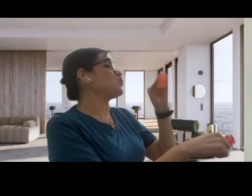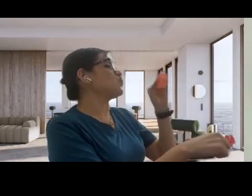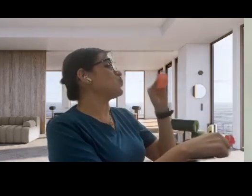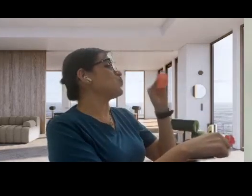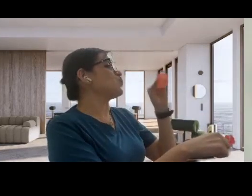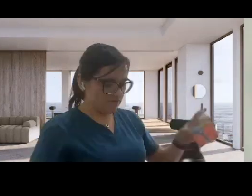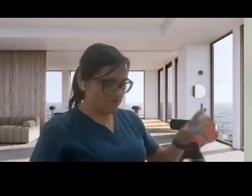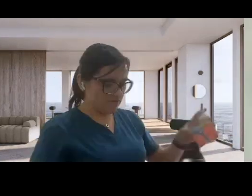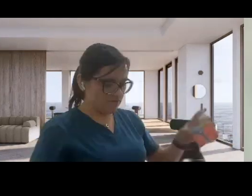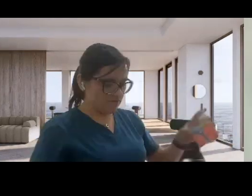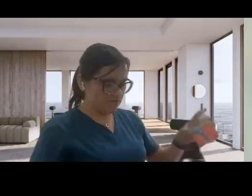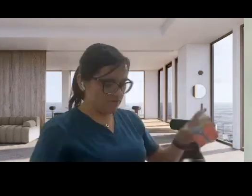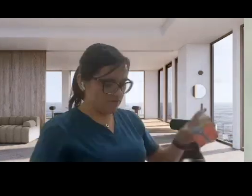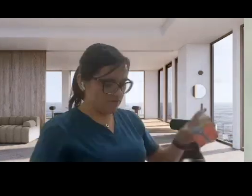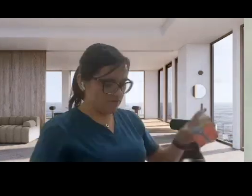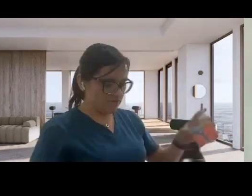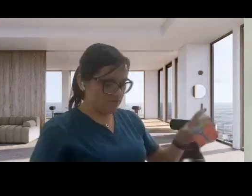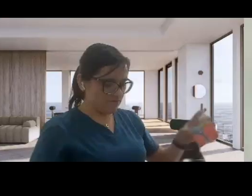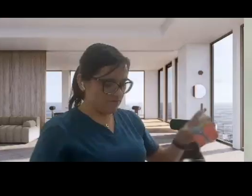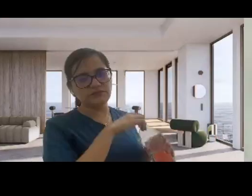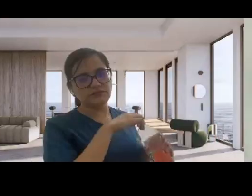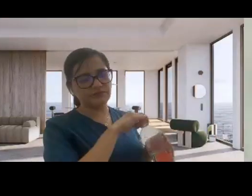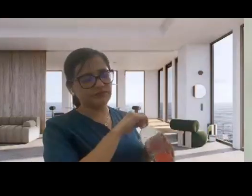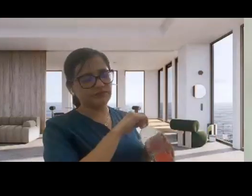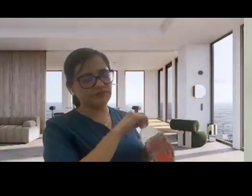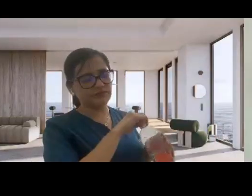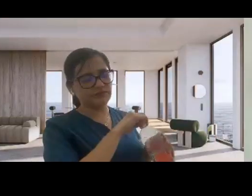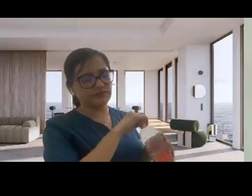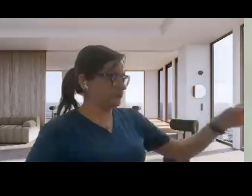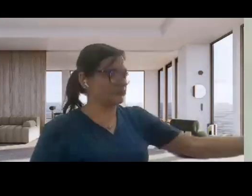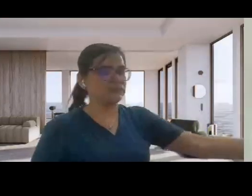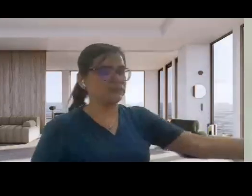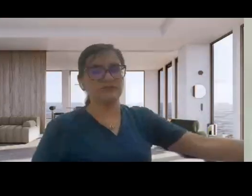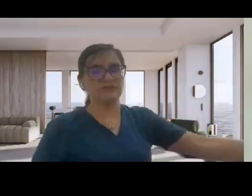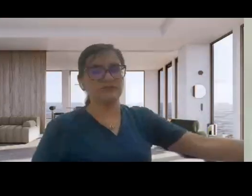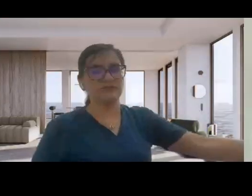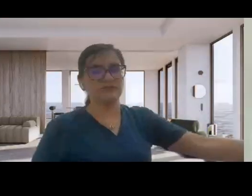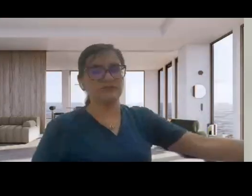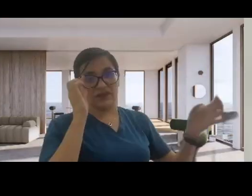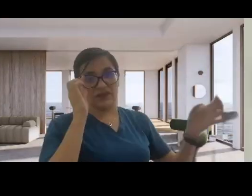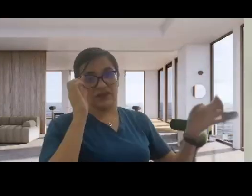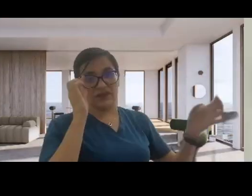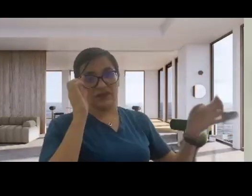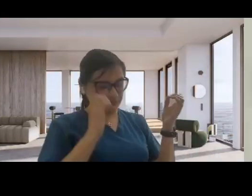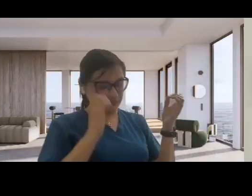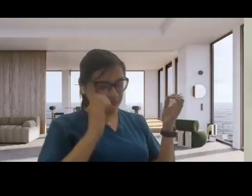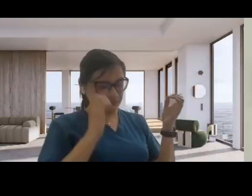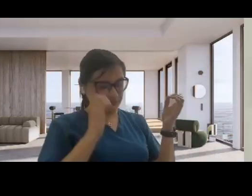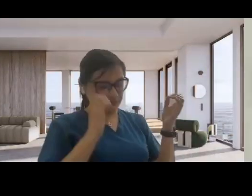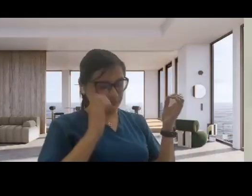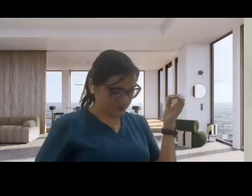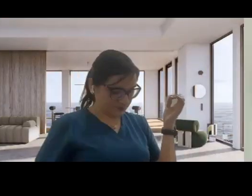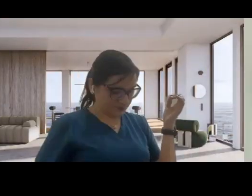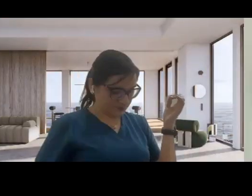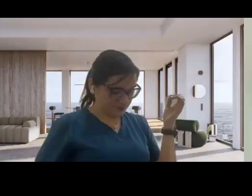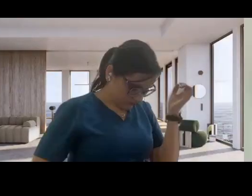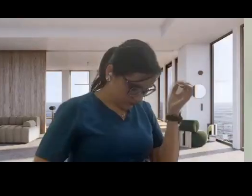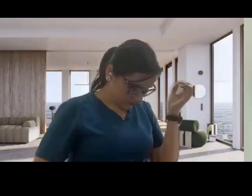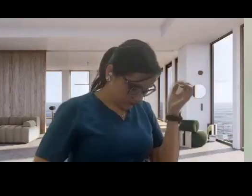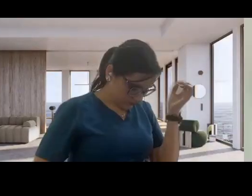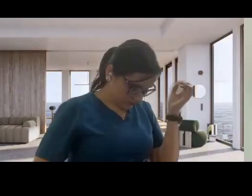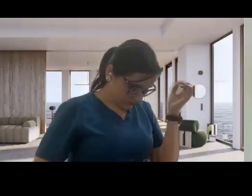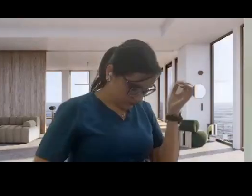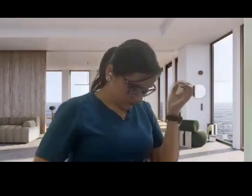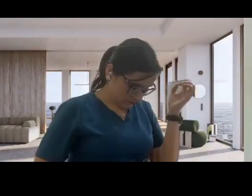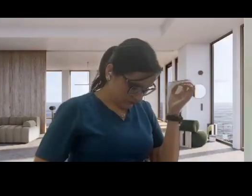He tenido casos donde nos dicen, el diagnóstico es esto, o sea, es muy claro, las pruebas, las fotos, lo ven ellos y todo, pero aún así siguen